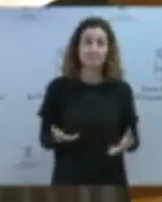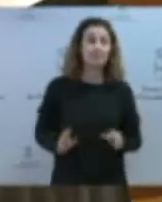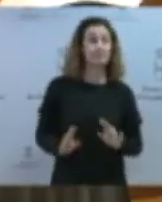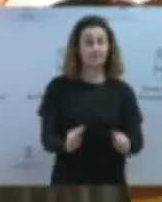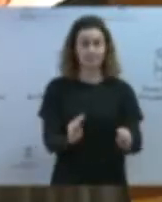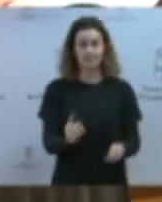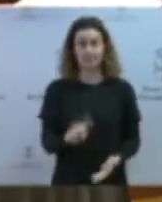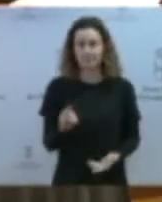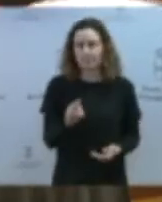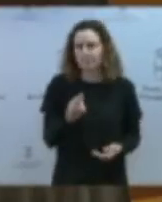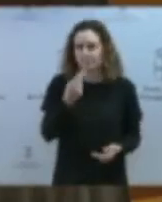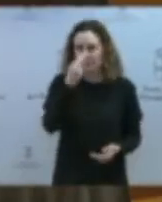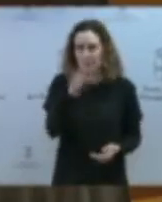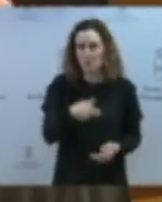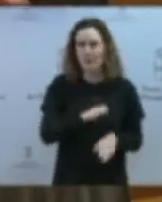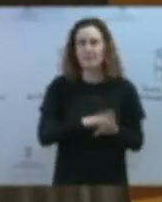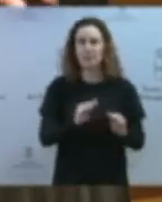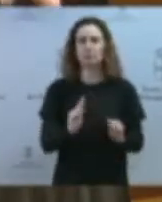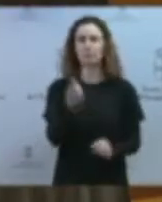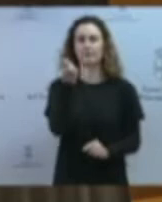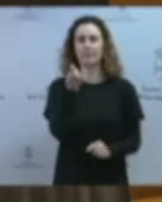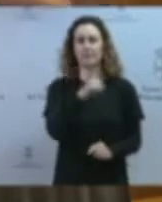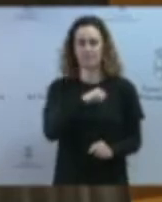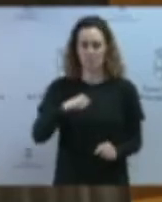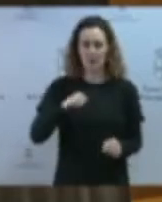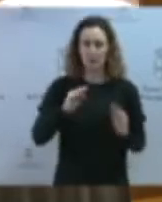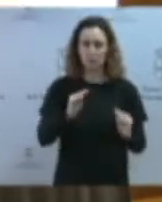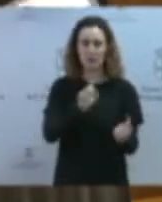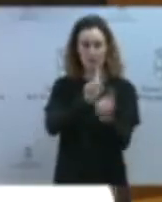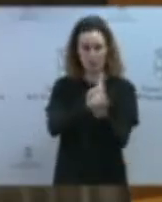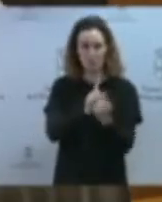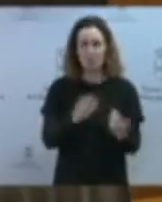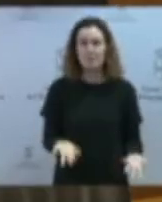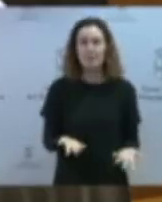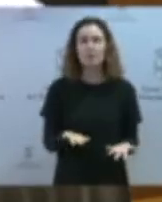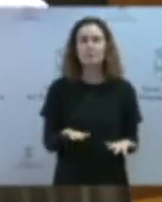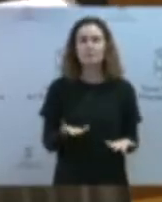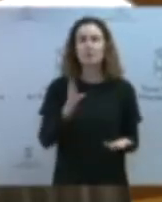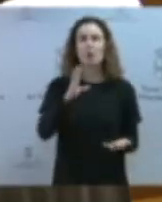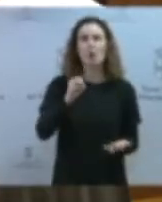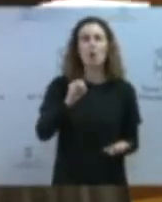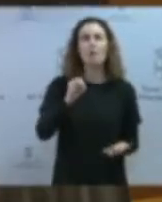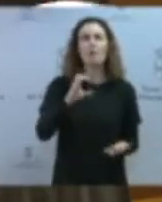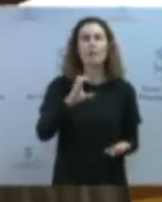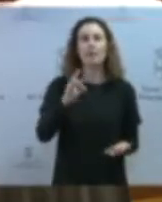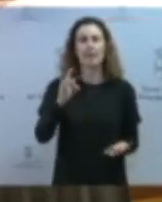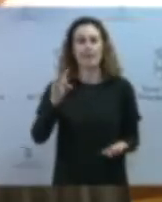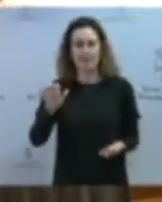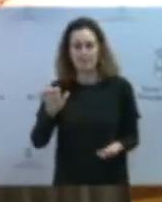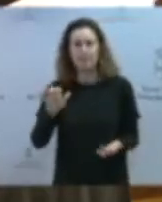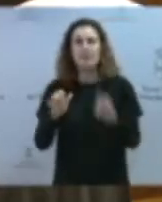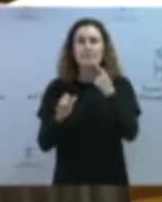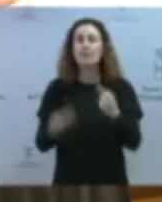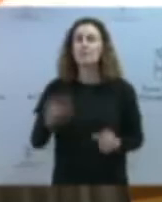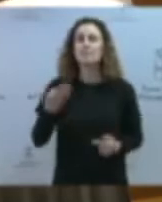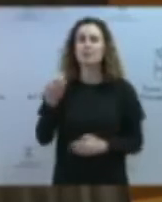atención individualizada, pero, por ejemplo, la OCDE también recuerda la importancia de contar con un suficiente personal de apoyo pedagógico, y aquí hay